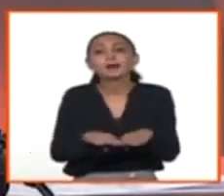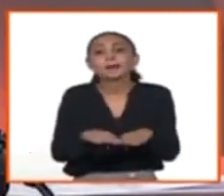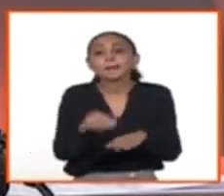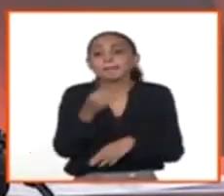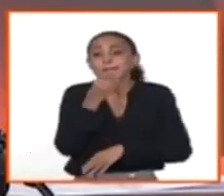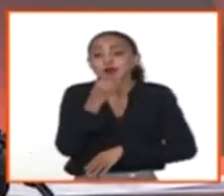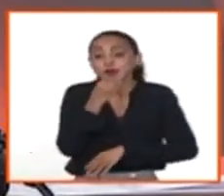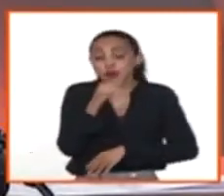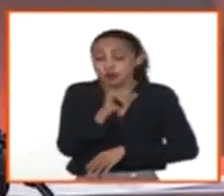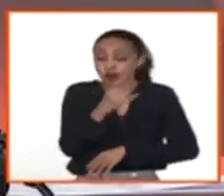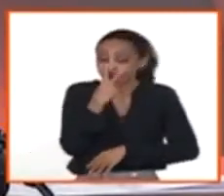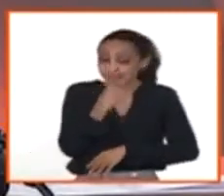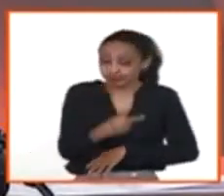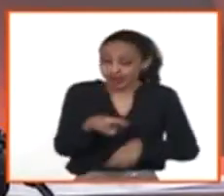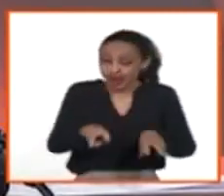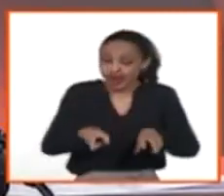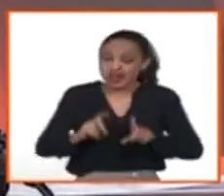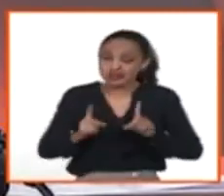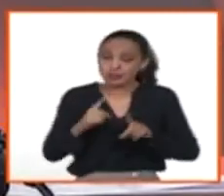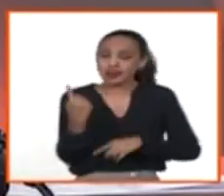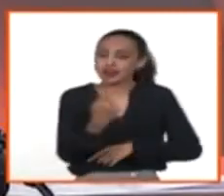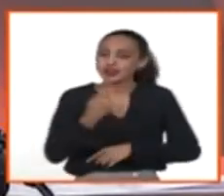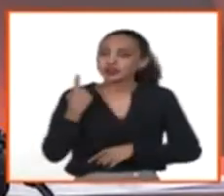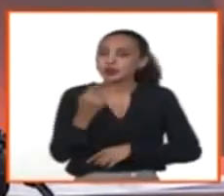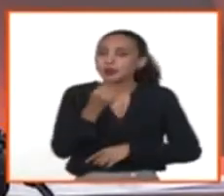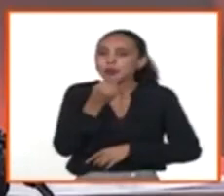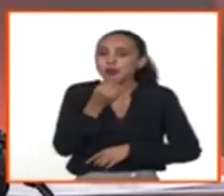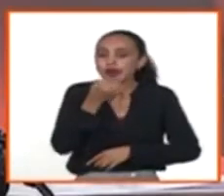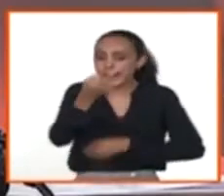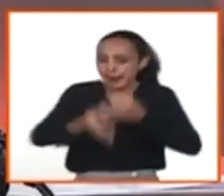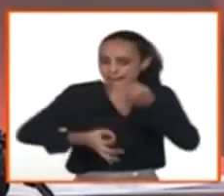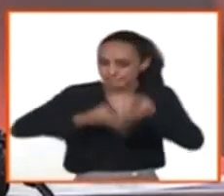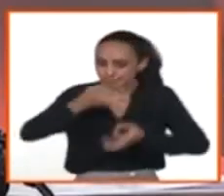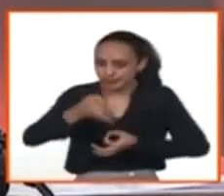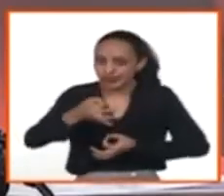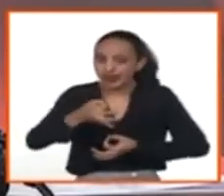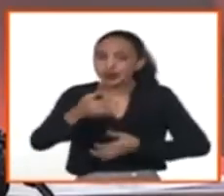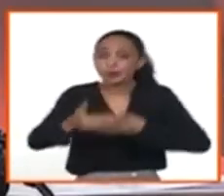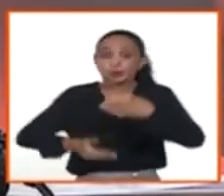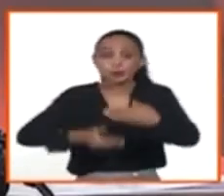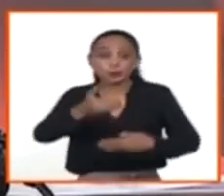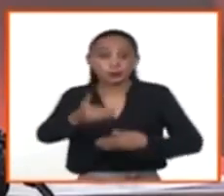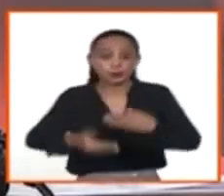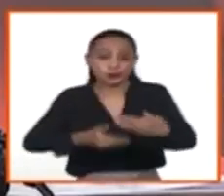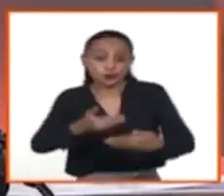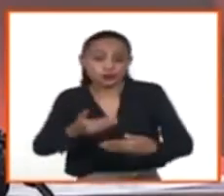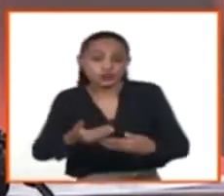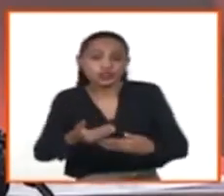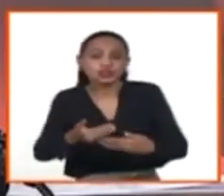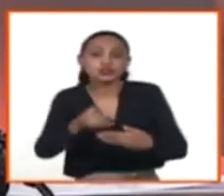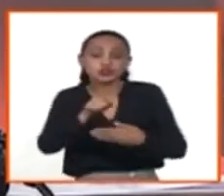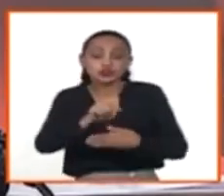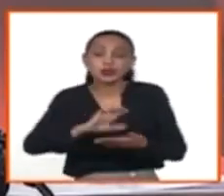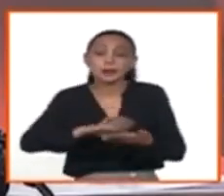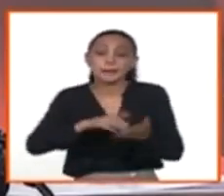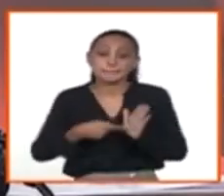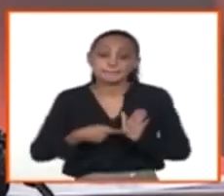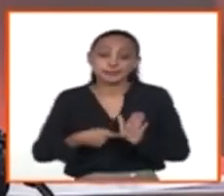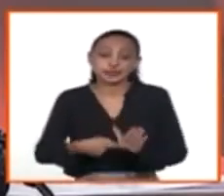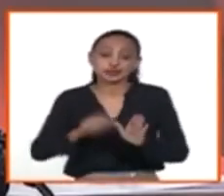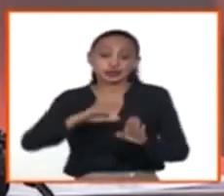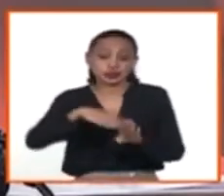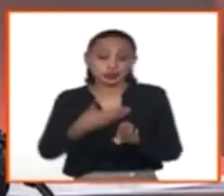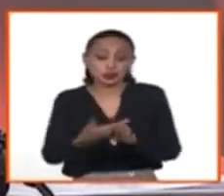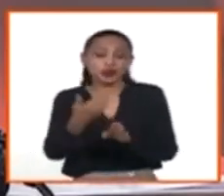Asamblea Nacional, hablar y comentar un poco acerca de este proceso de elaboración y de presentación y posterior aplicación de